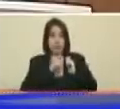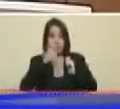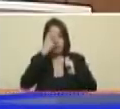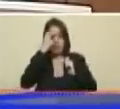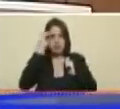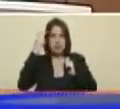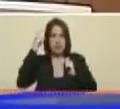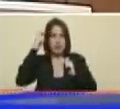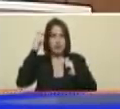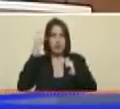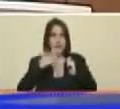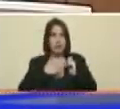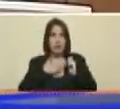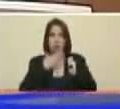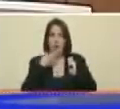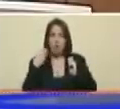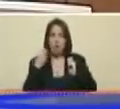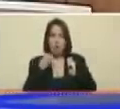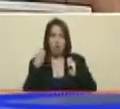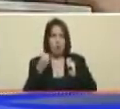muchacho,